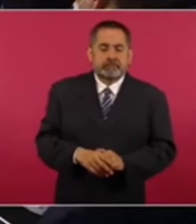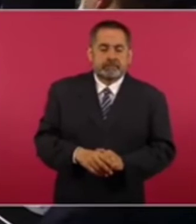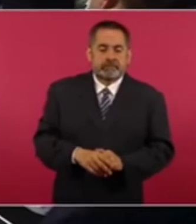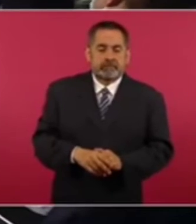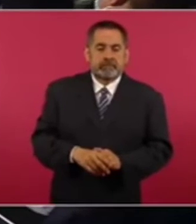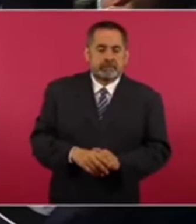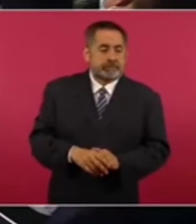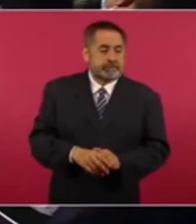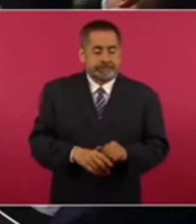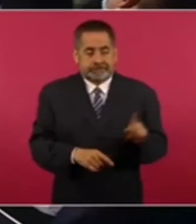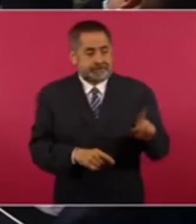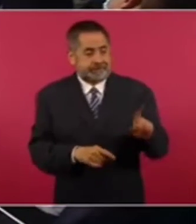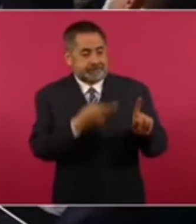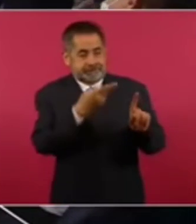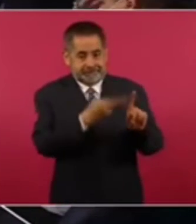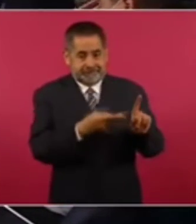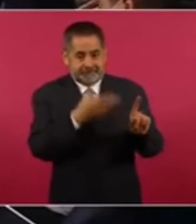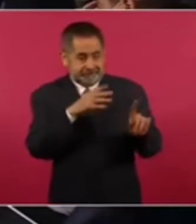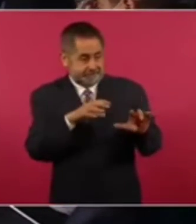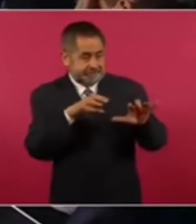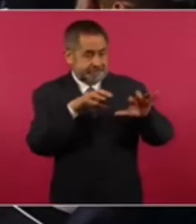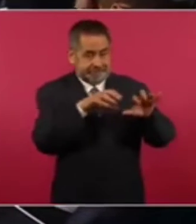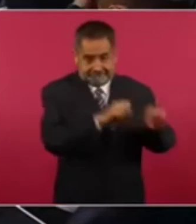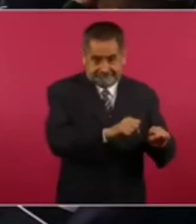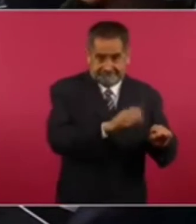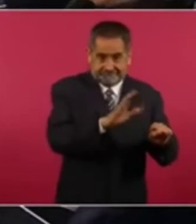considerado el principal